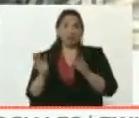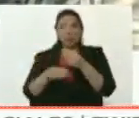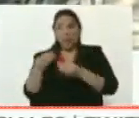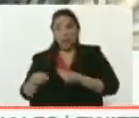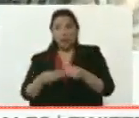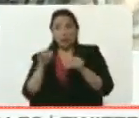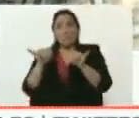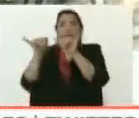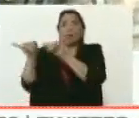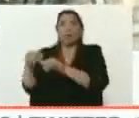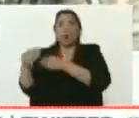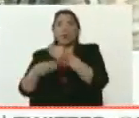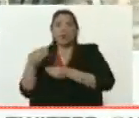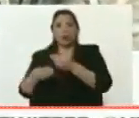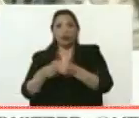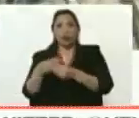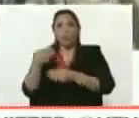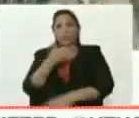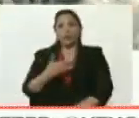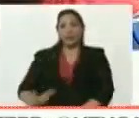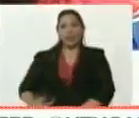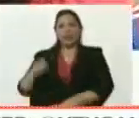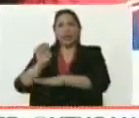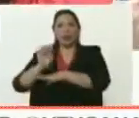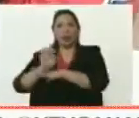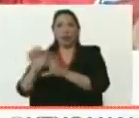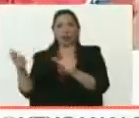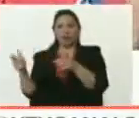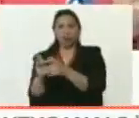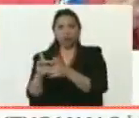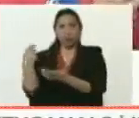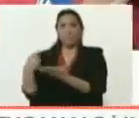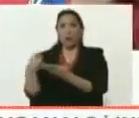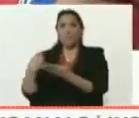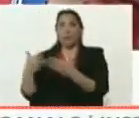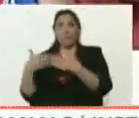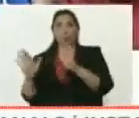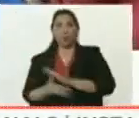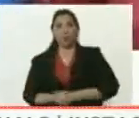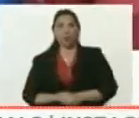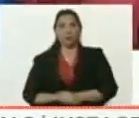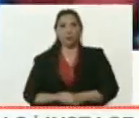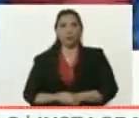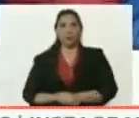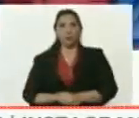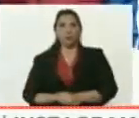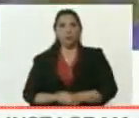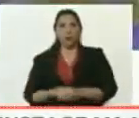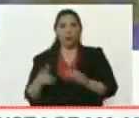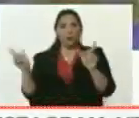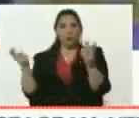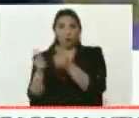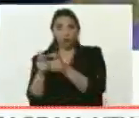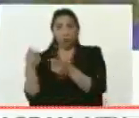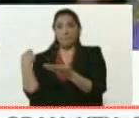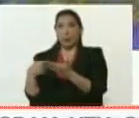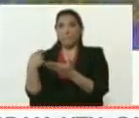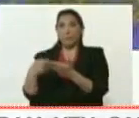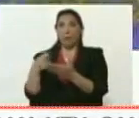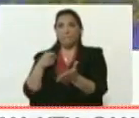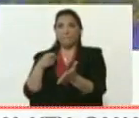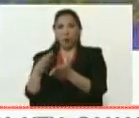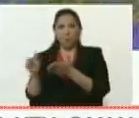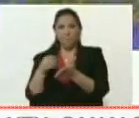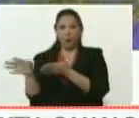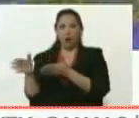Lenín Moreno en Ecuador: reducir el gasto público, reducir el gasto en educación, el gasto